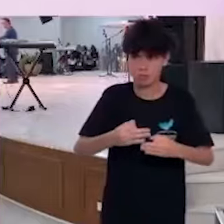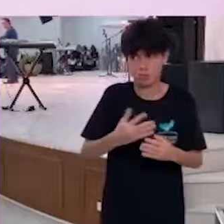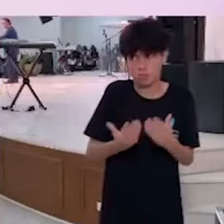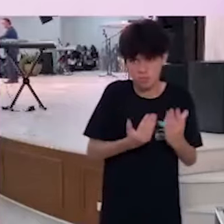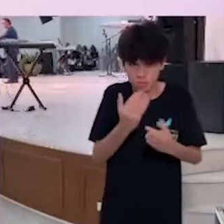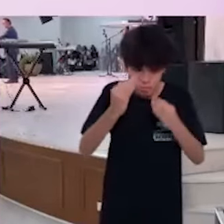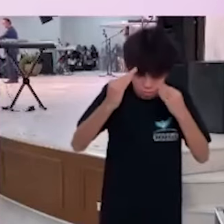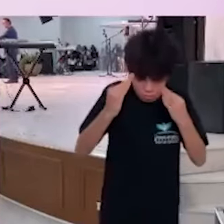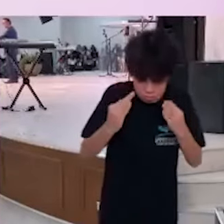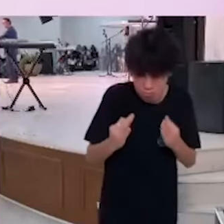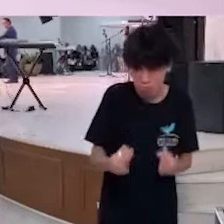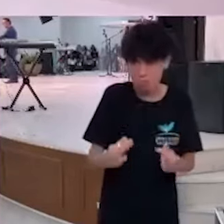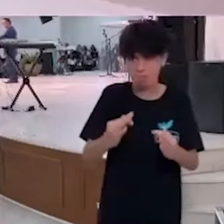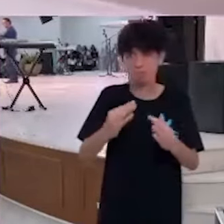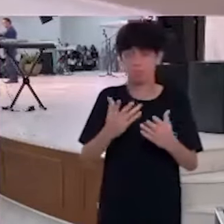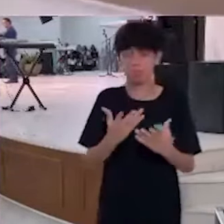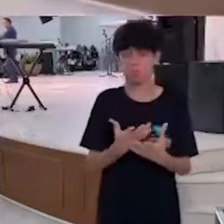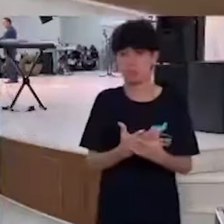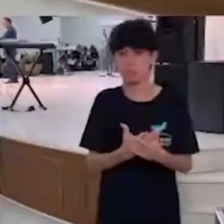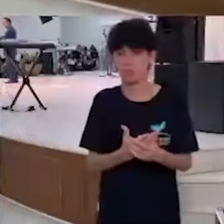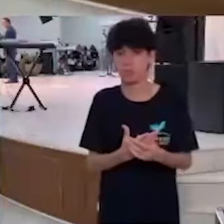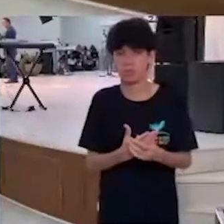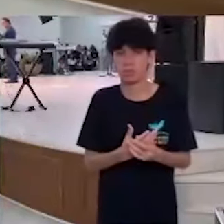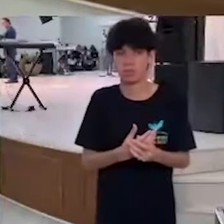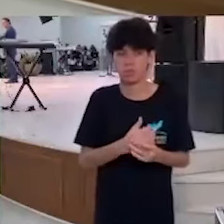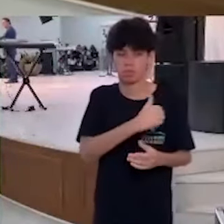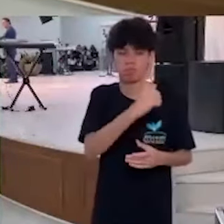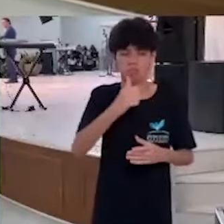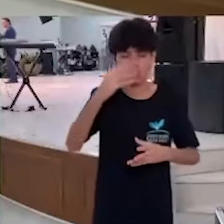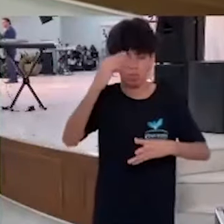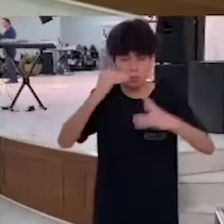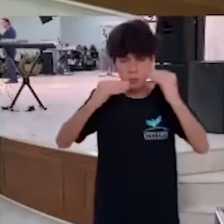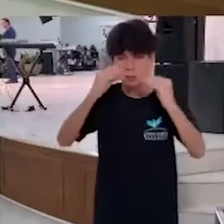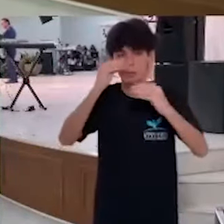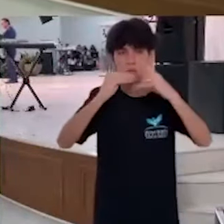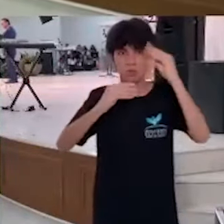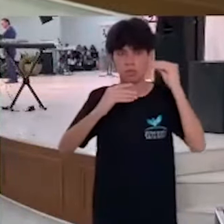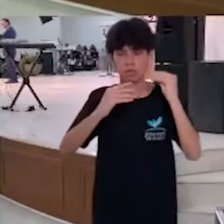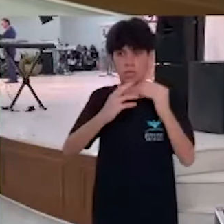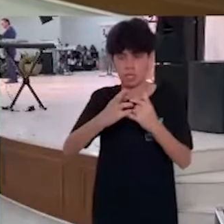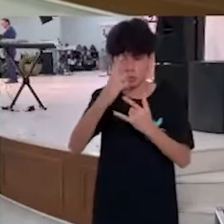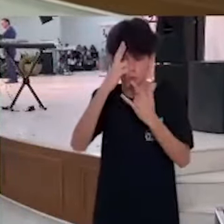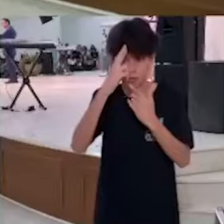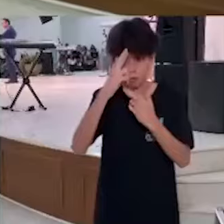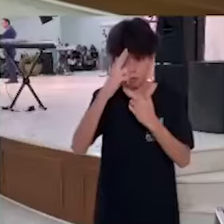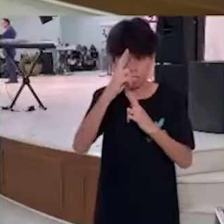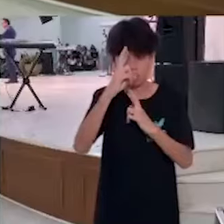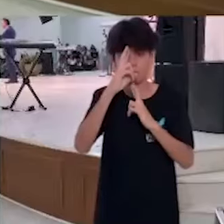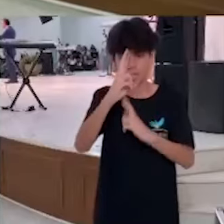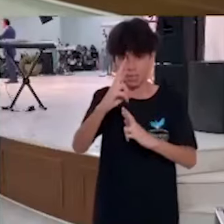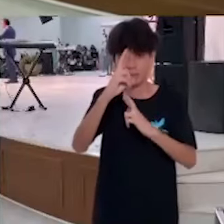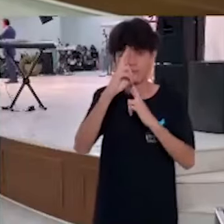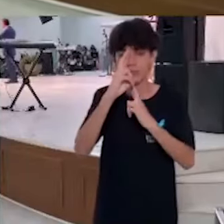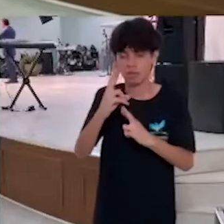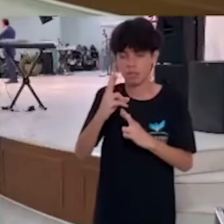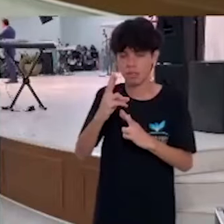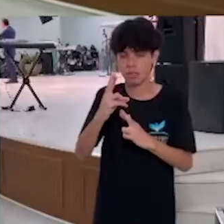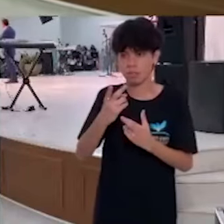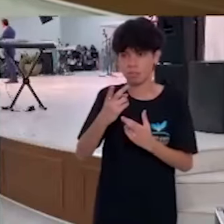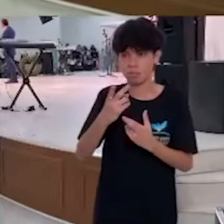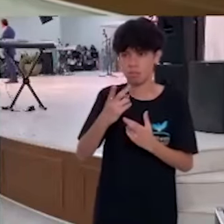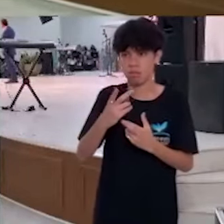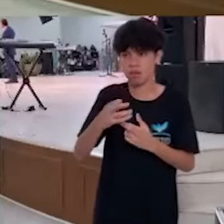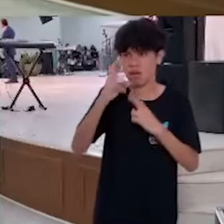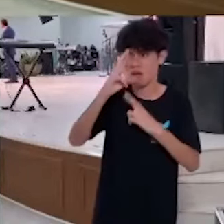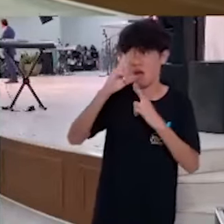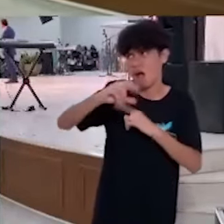digamos, ¿sí? Tenemos que aprender a respetar la mujer que no es tu mujer, la mujer de tu